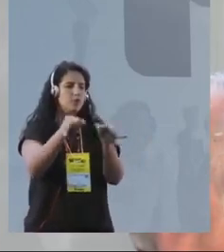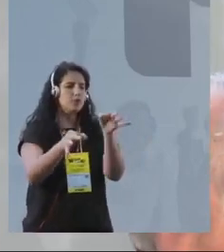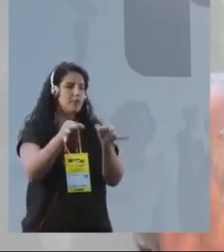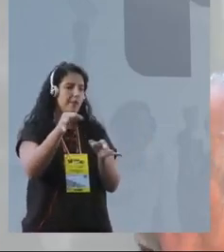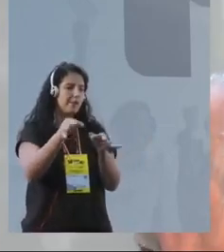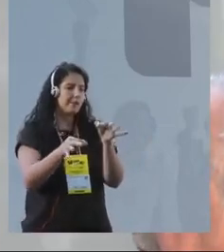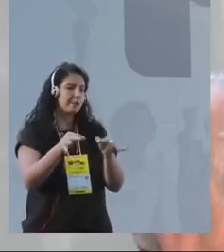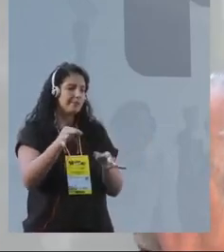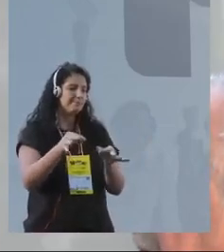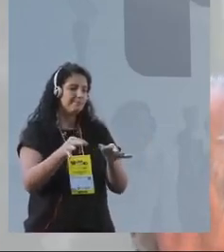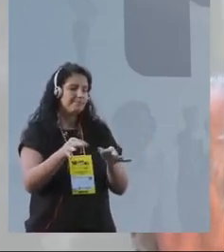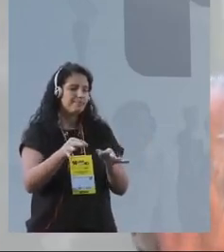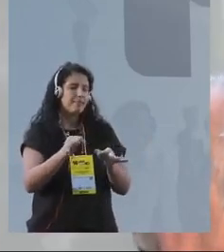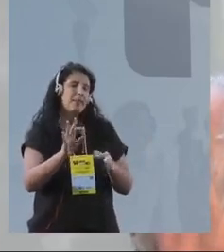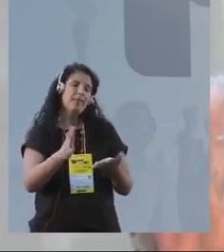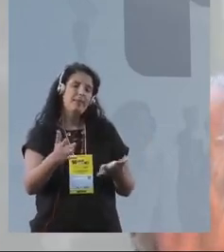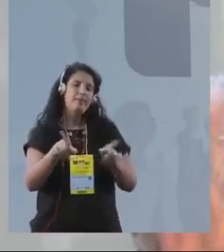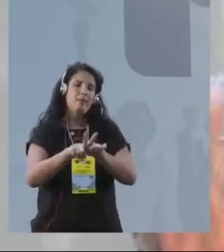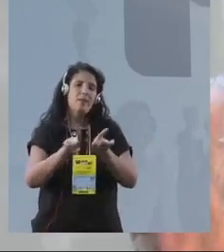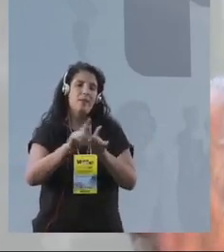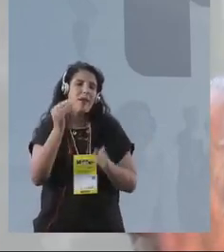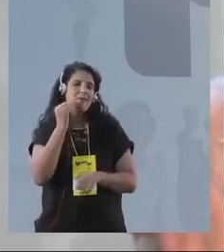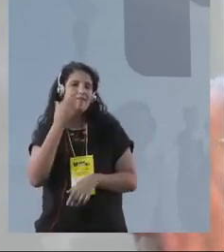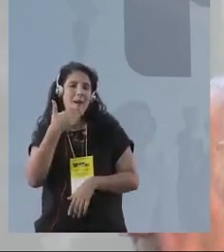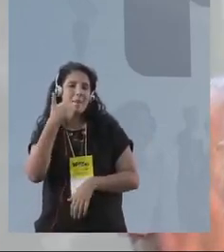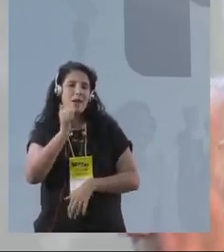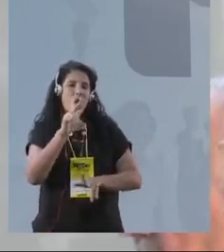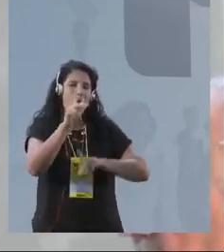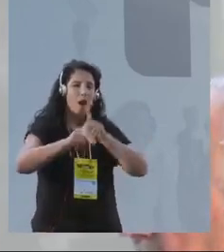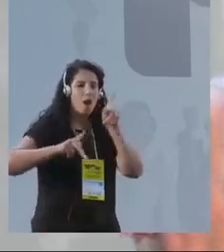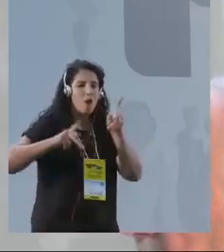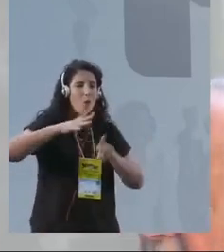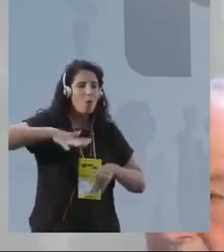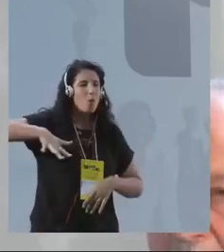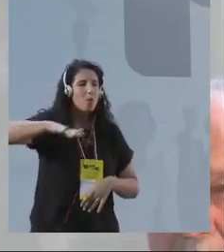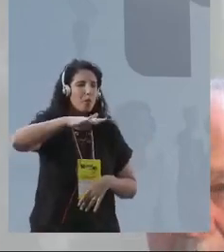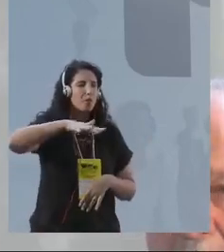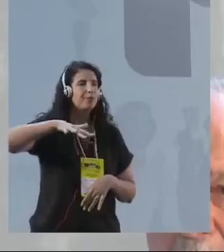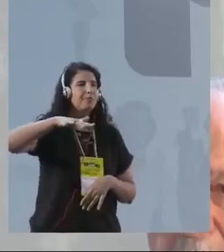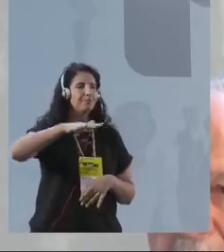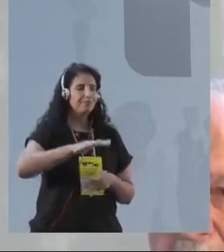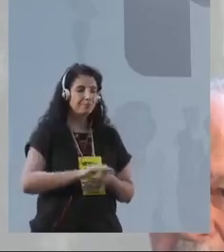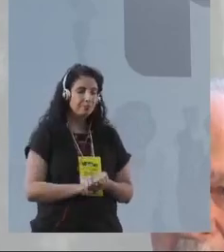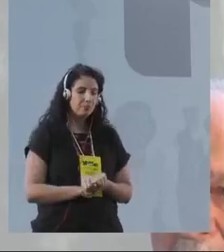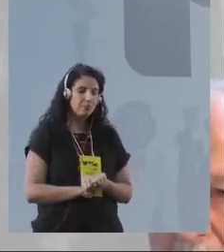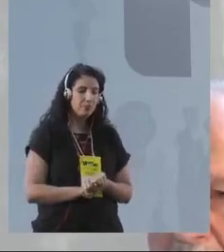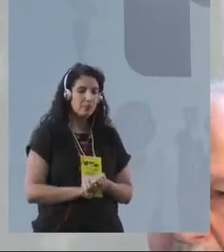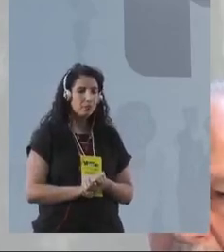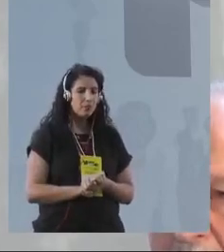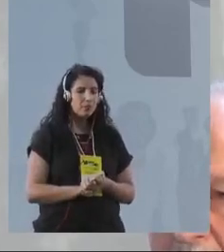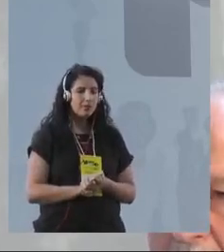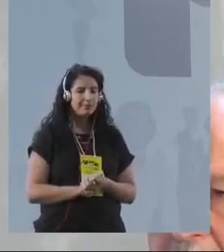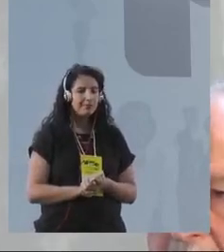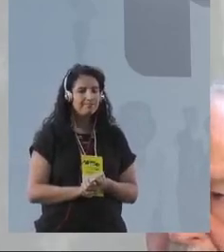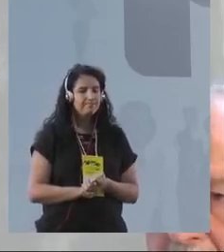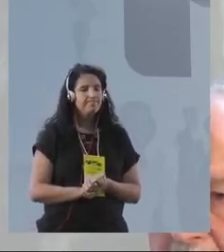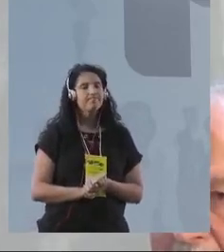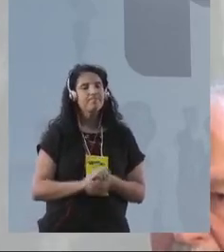soberanía para nuestros pueblos y nuestra patria grande latinoamericana.